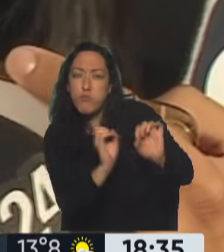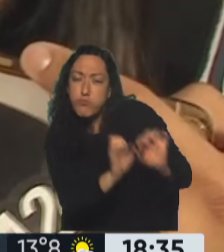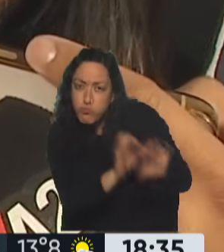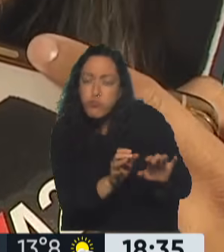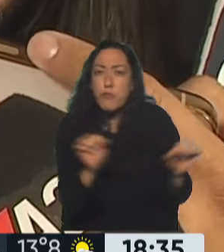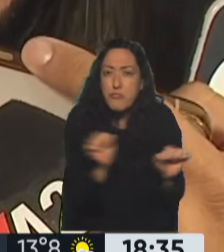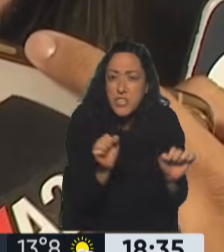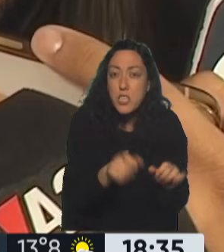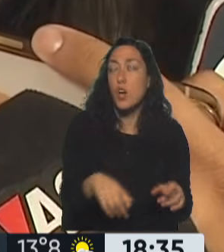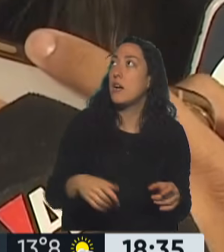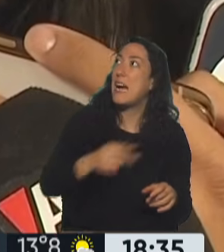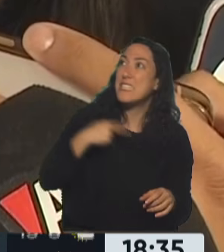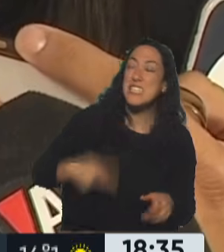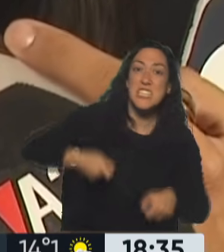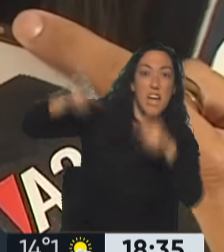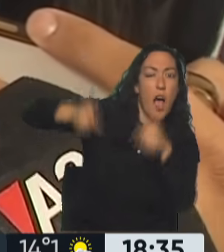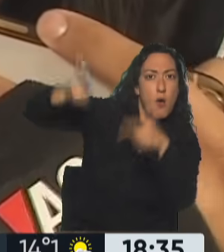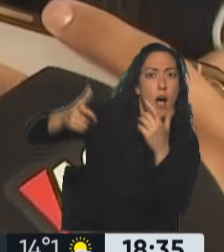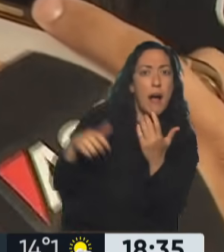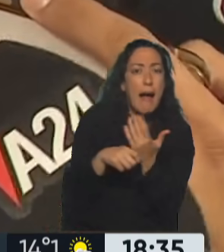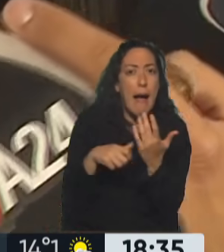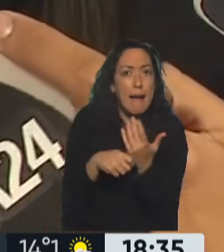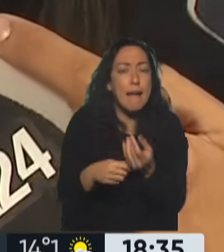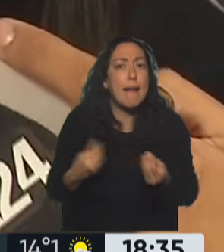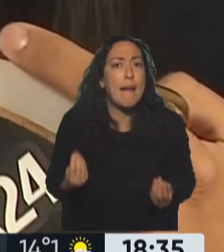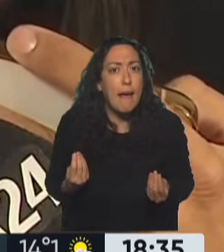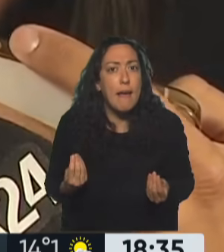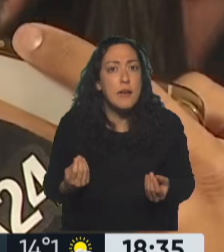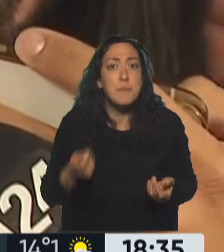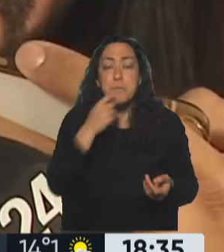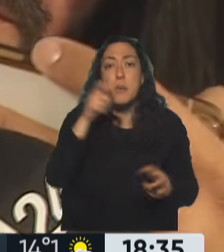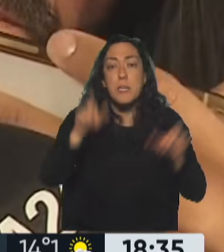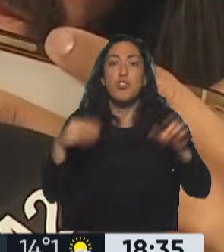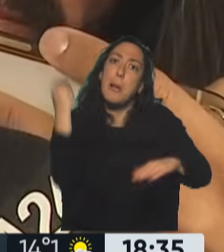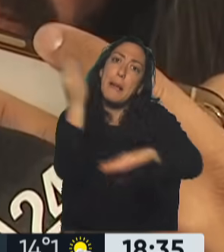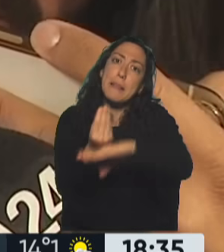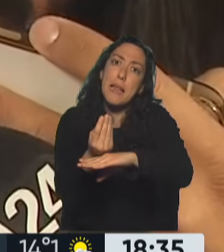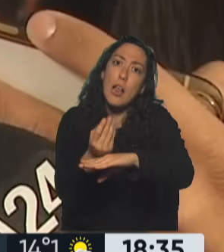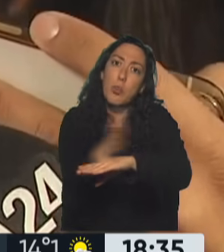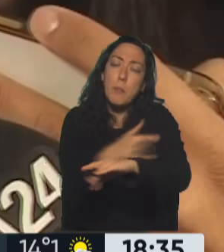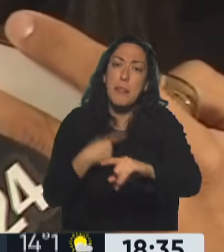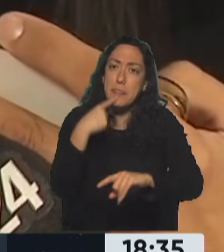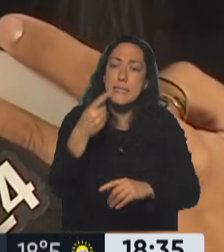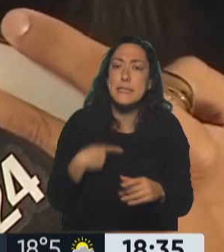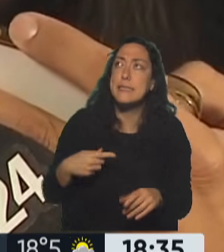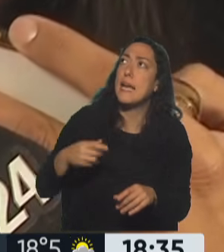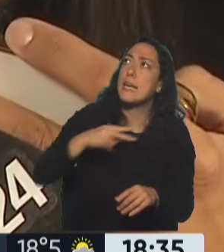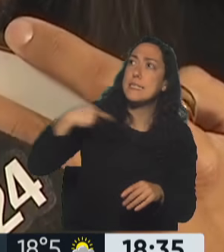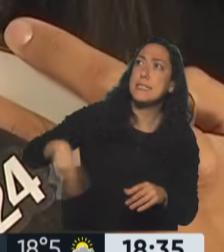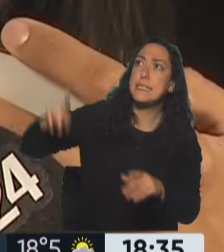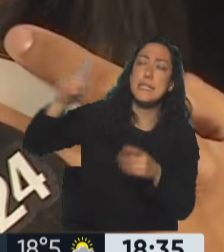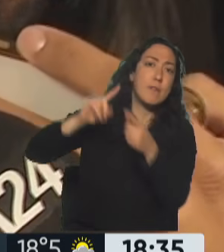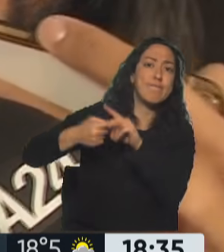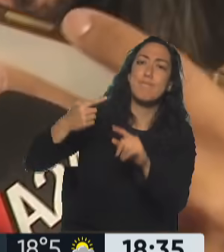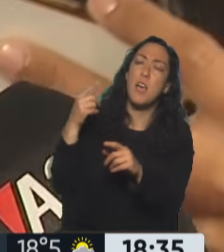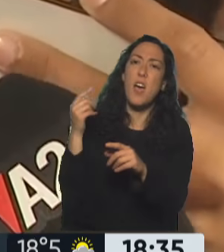de carne a China, ¿qué significa que estos candidatos planteen la ruptura comercial con China? Y